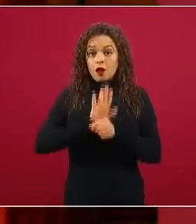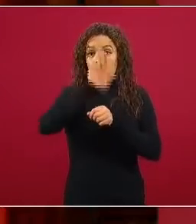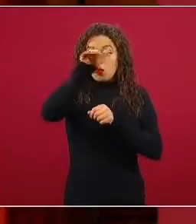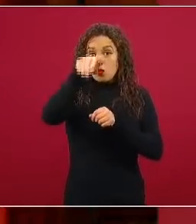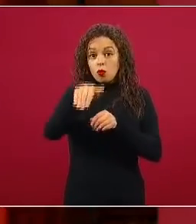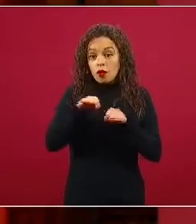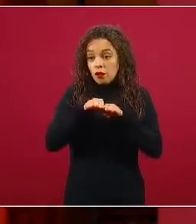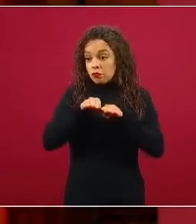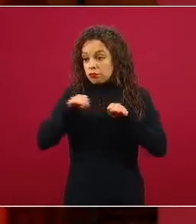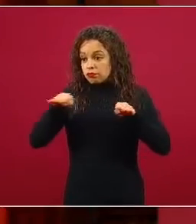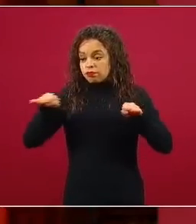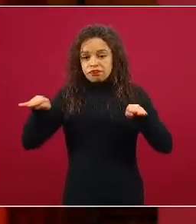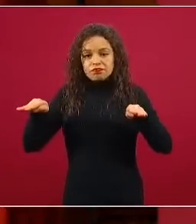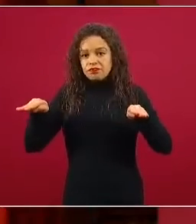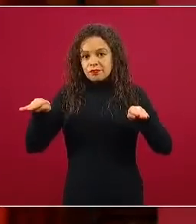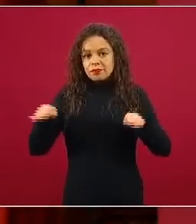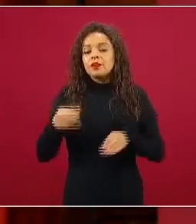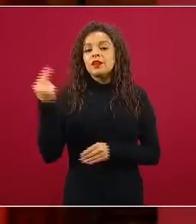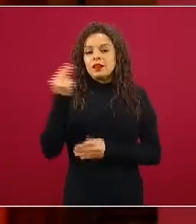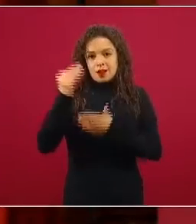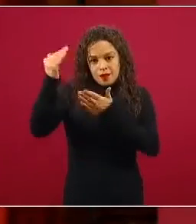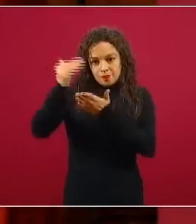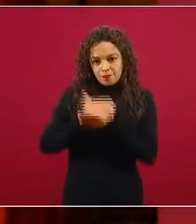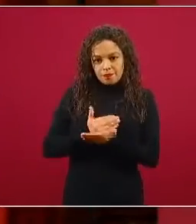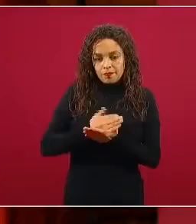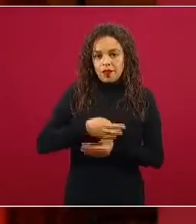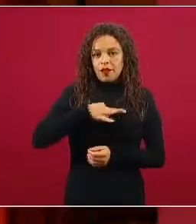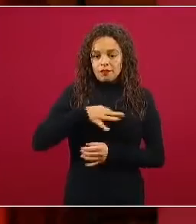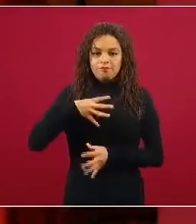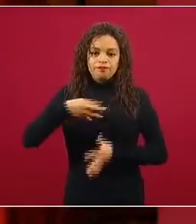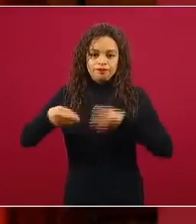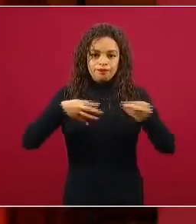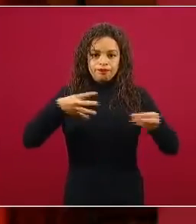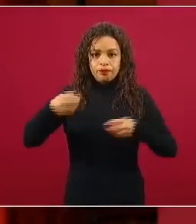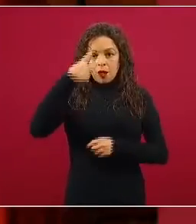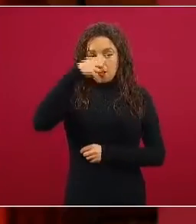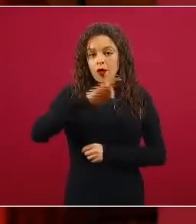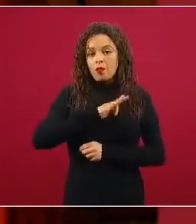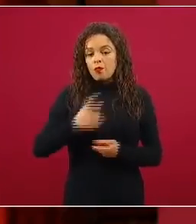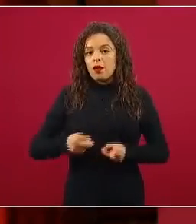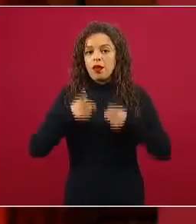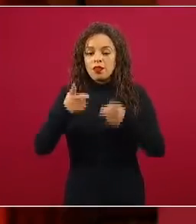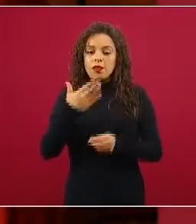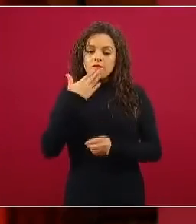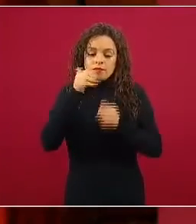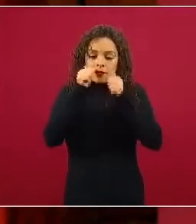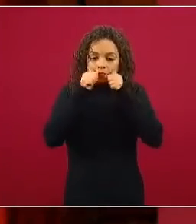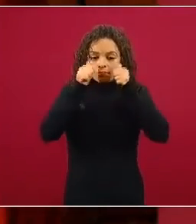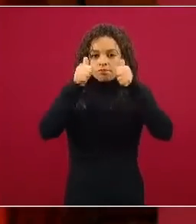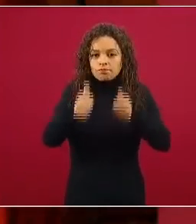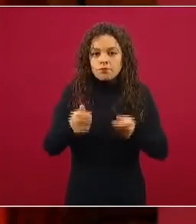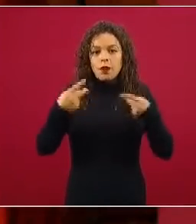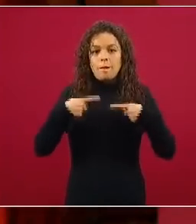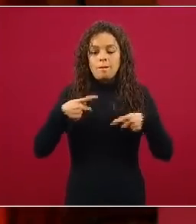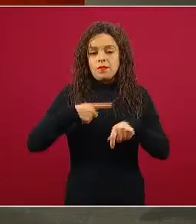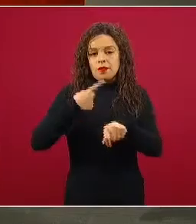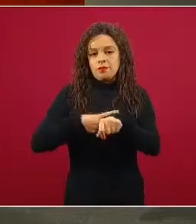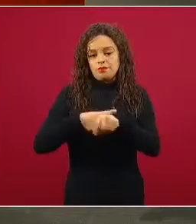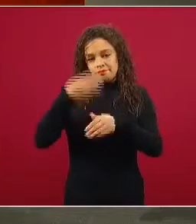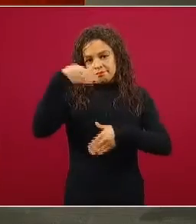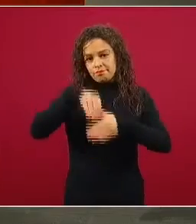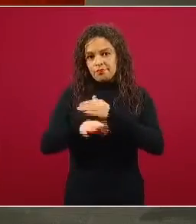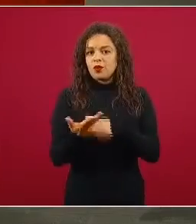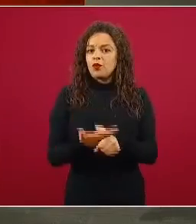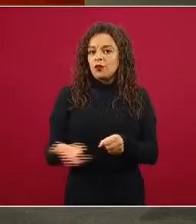magnitud de carga de enfermedad que permita la atención eficiente de los pacientes.